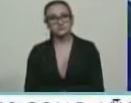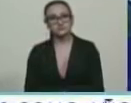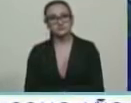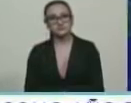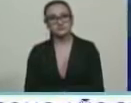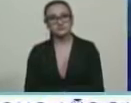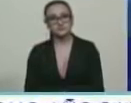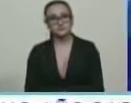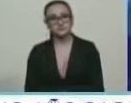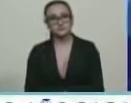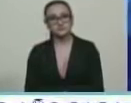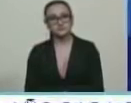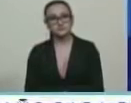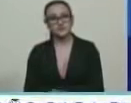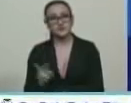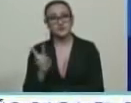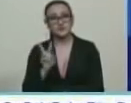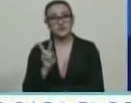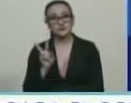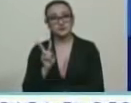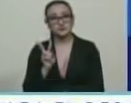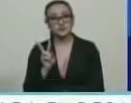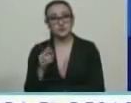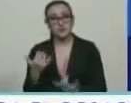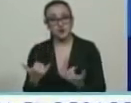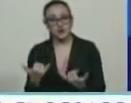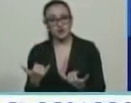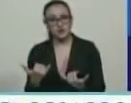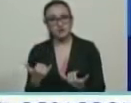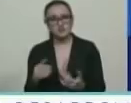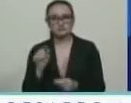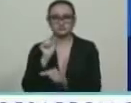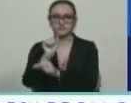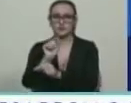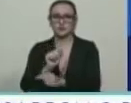Venezuela en este momento, yo le podría decir,